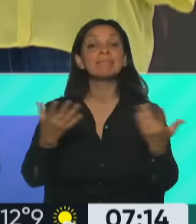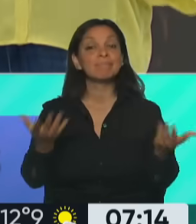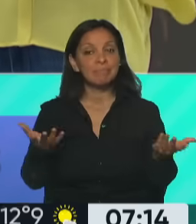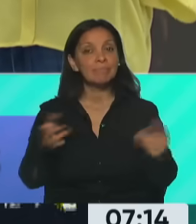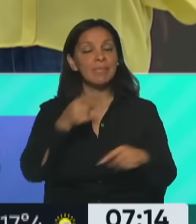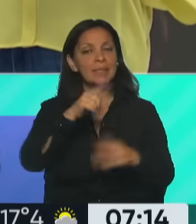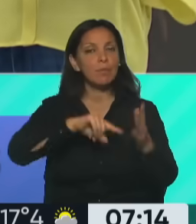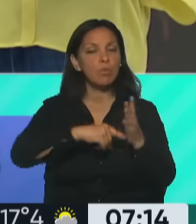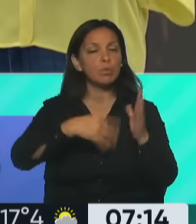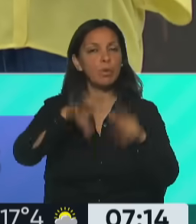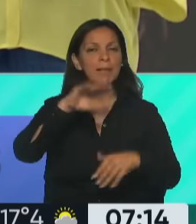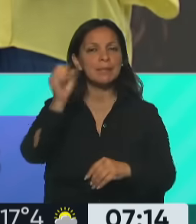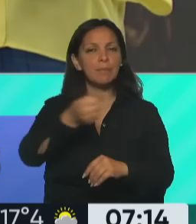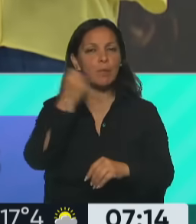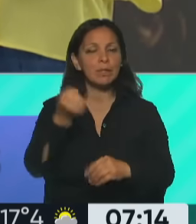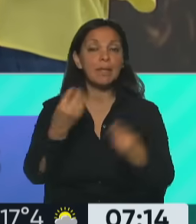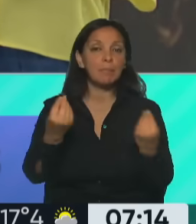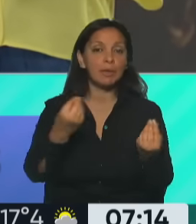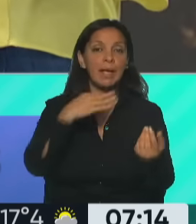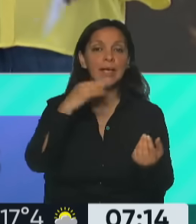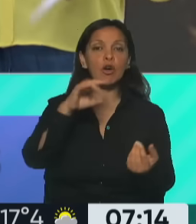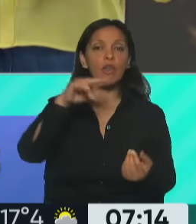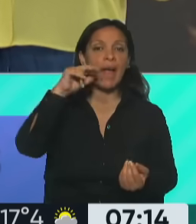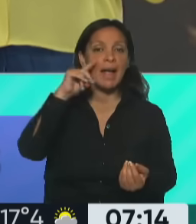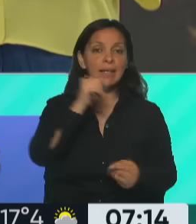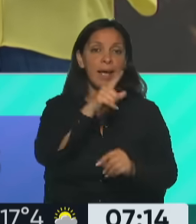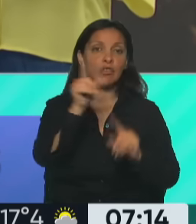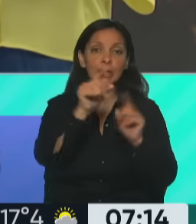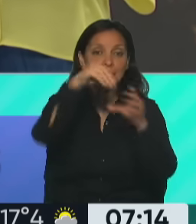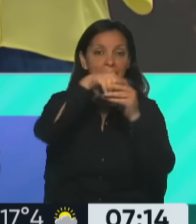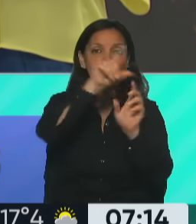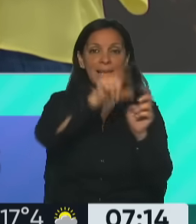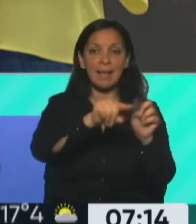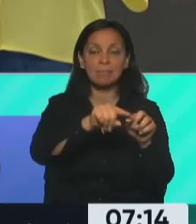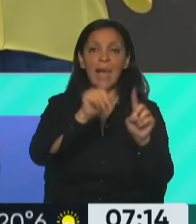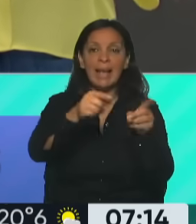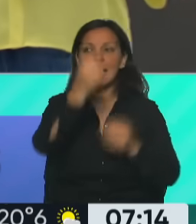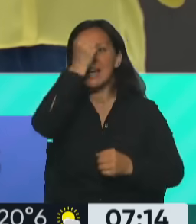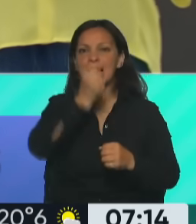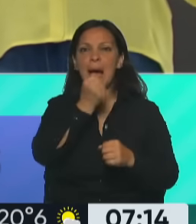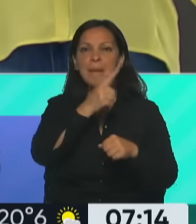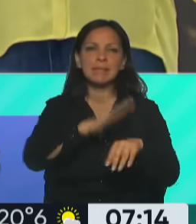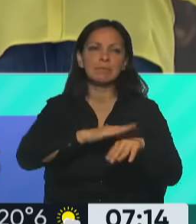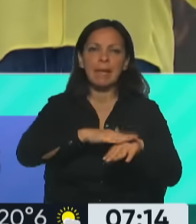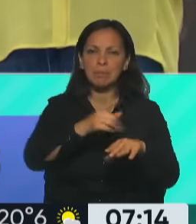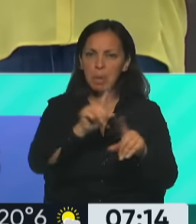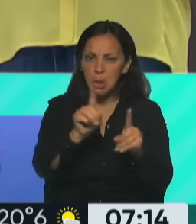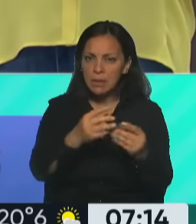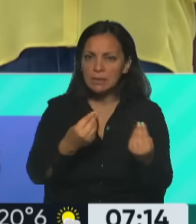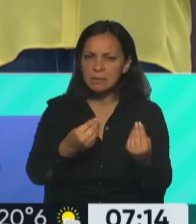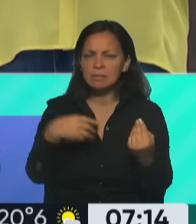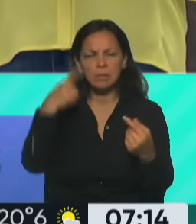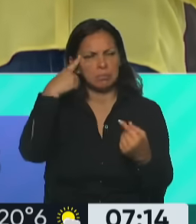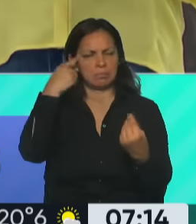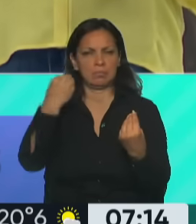de los puntos más importantes, porque Cisjordania no es la Franja de Gaza y no está jamás gobernando. Entonces la pregunta es, ¿por qué